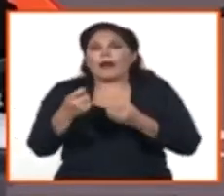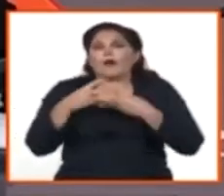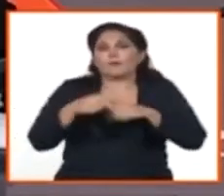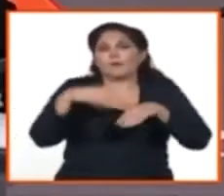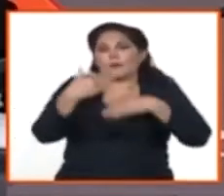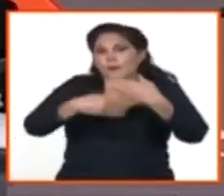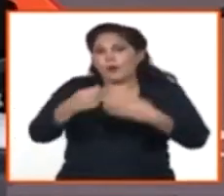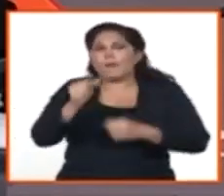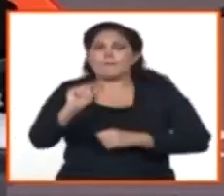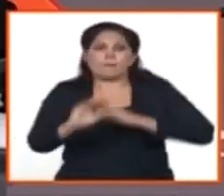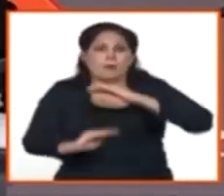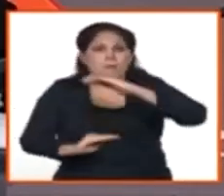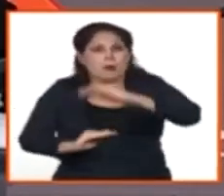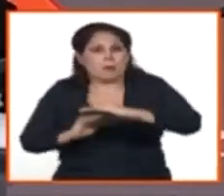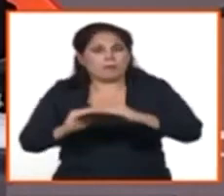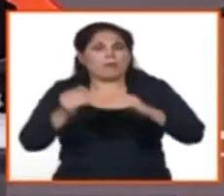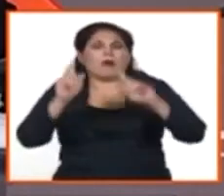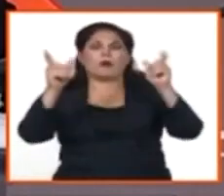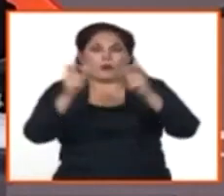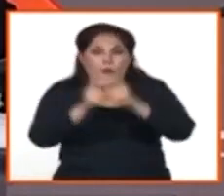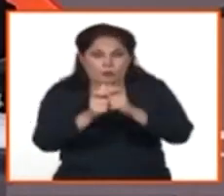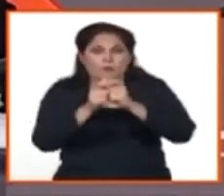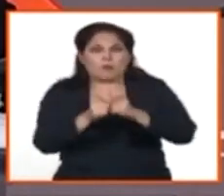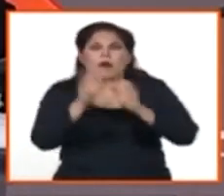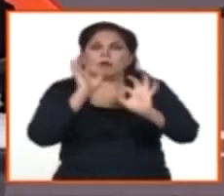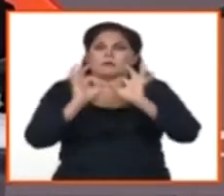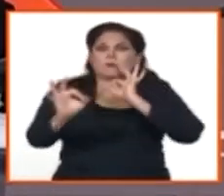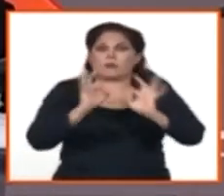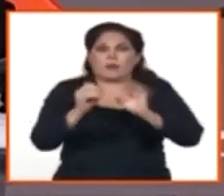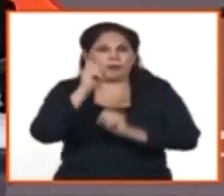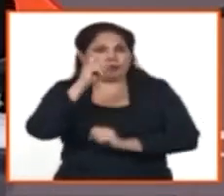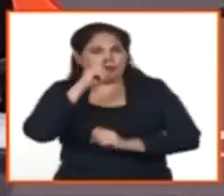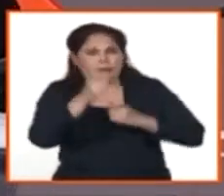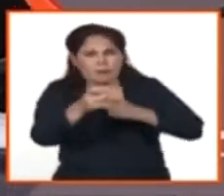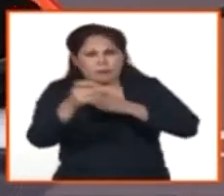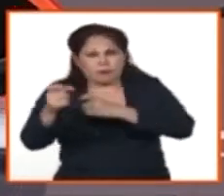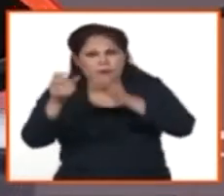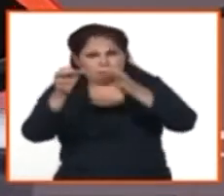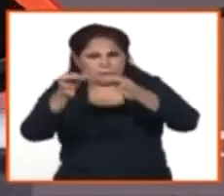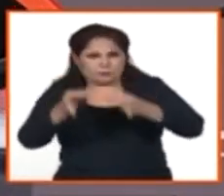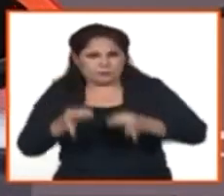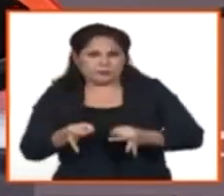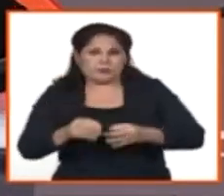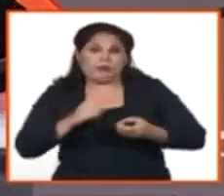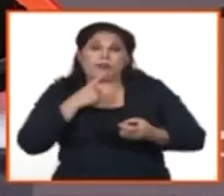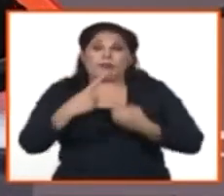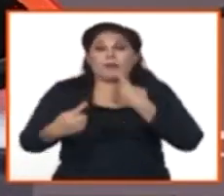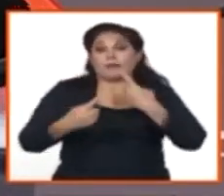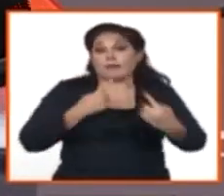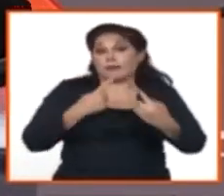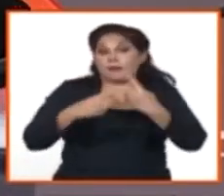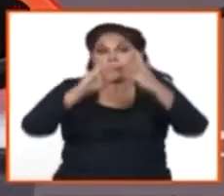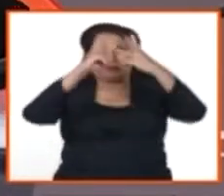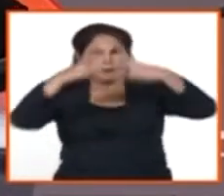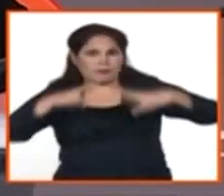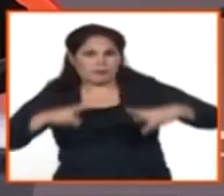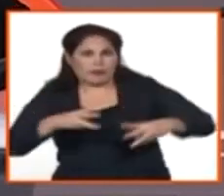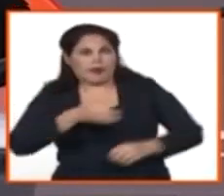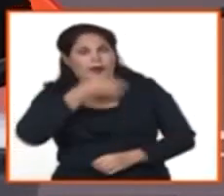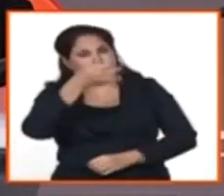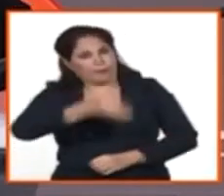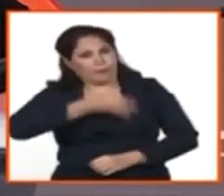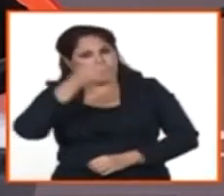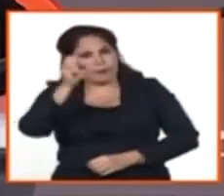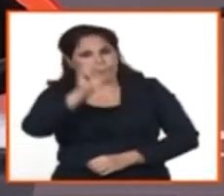paso que mencioné, las garantías de seguridad, el fin de la guerra, indicó Zelensky en entrevista para medios de televisión de